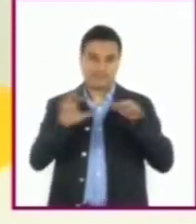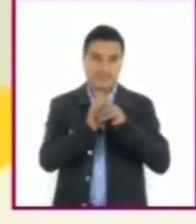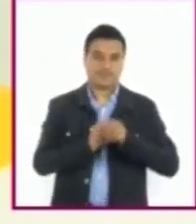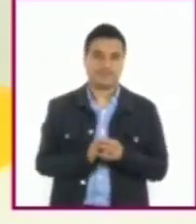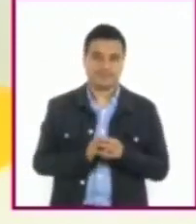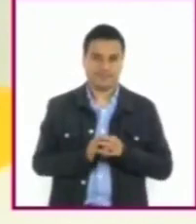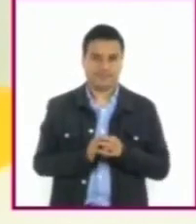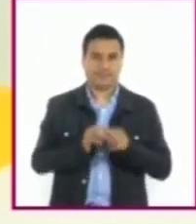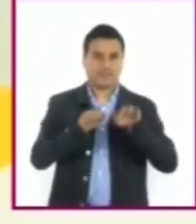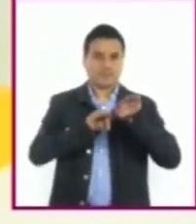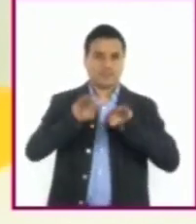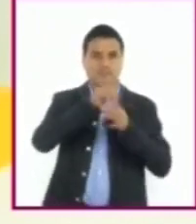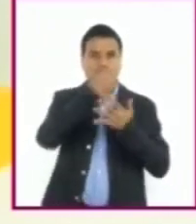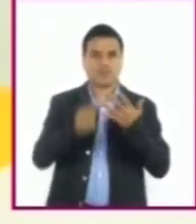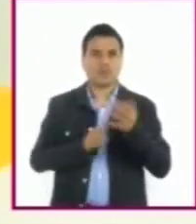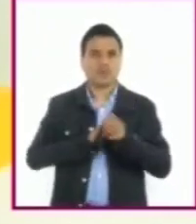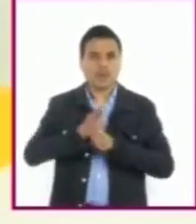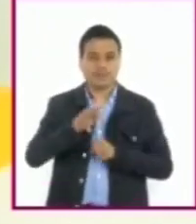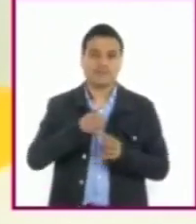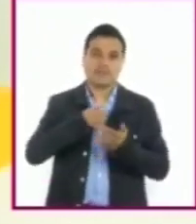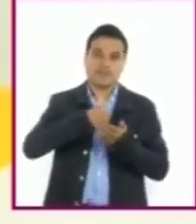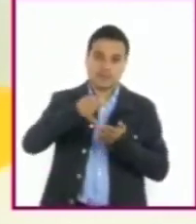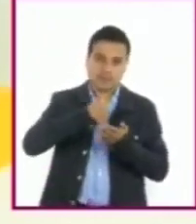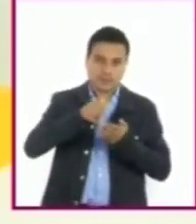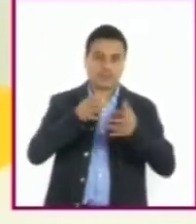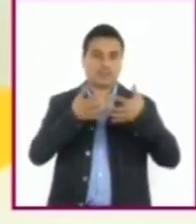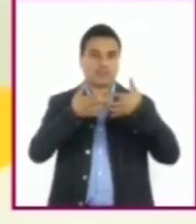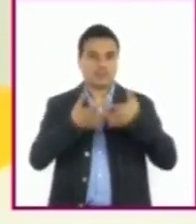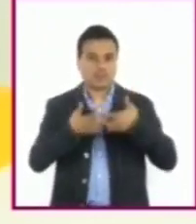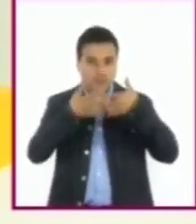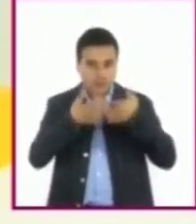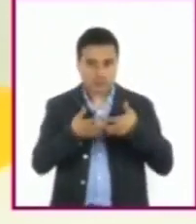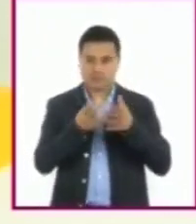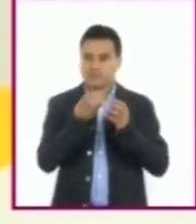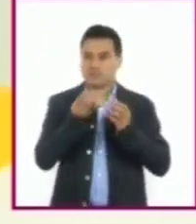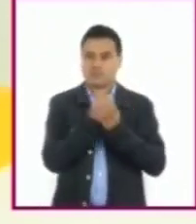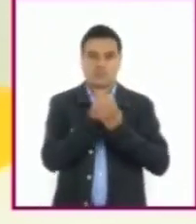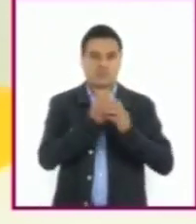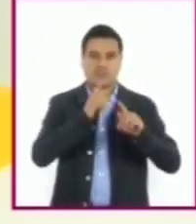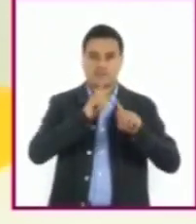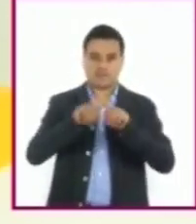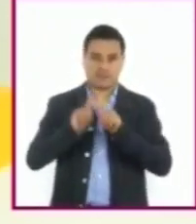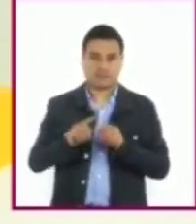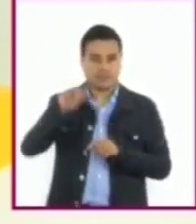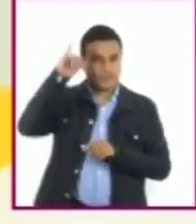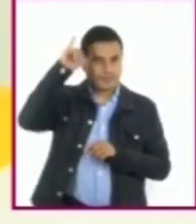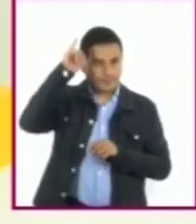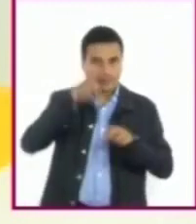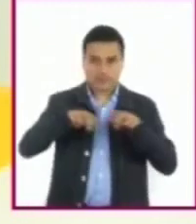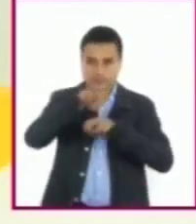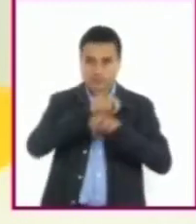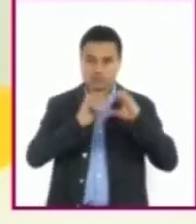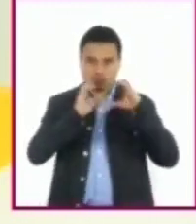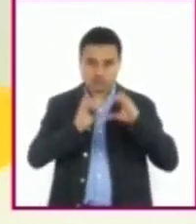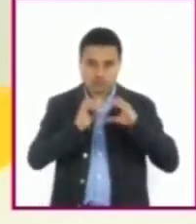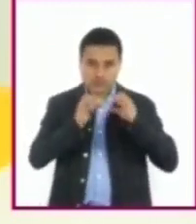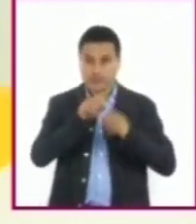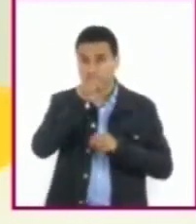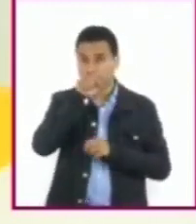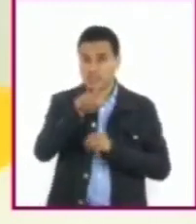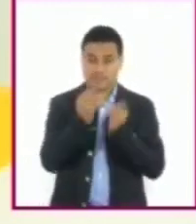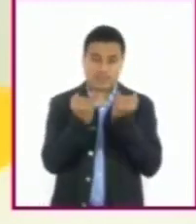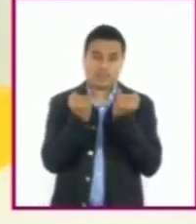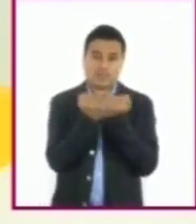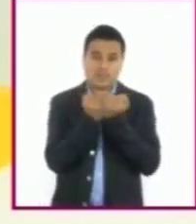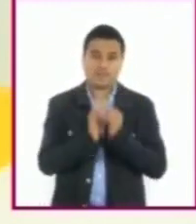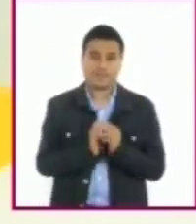actividades están la agricultura, la industria en todos sus tipos, la ganadería y la silvicultura, la pesca,